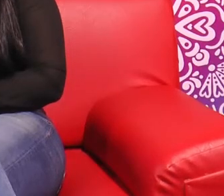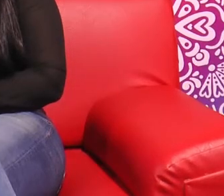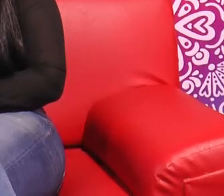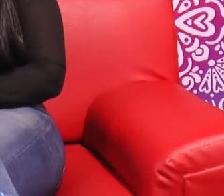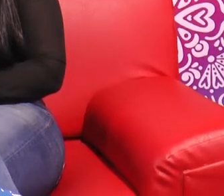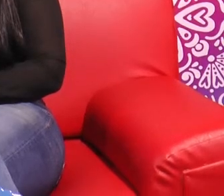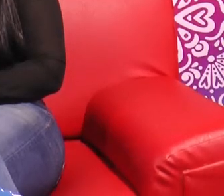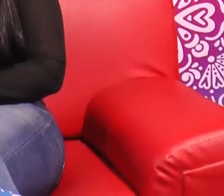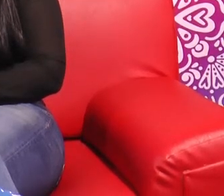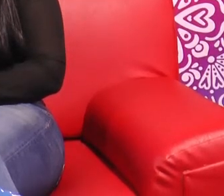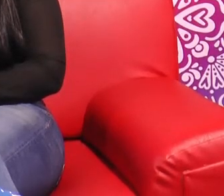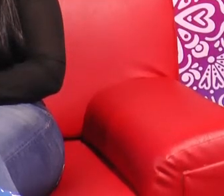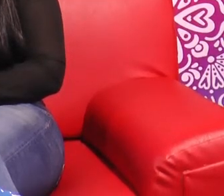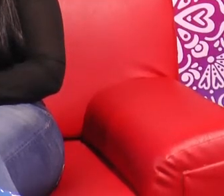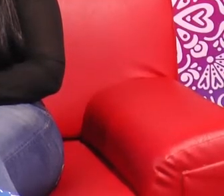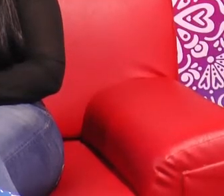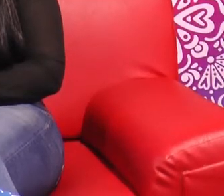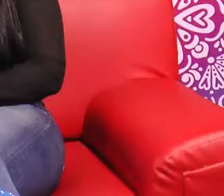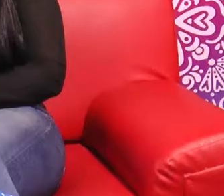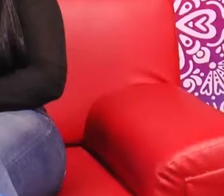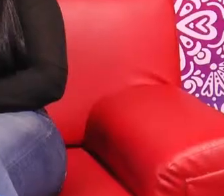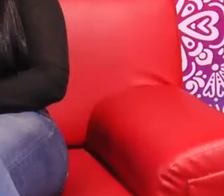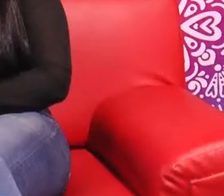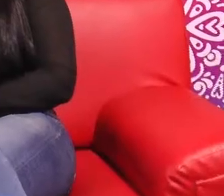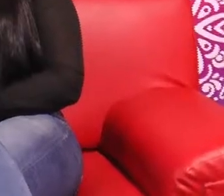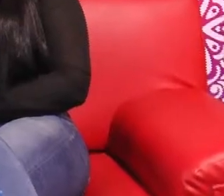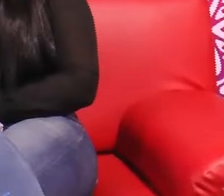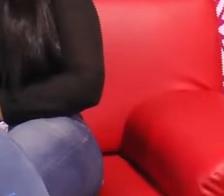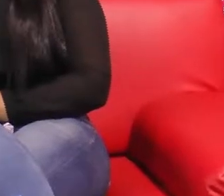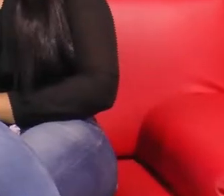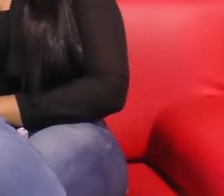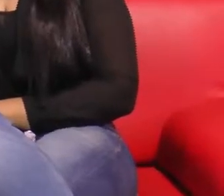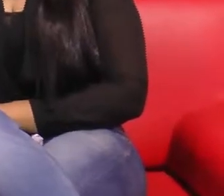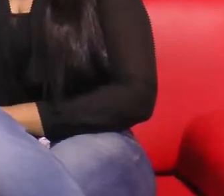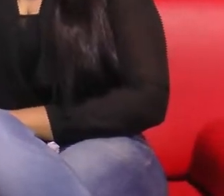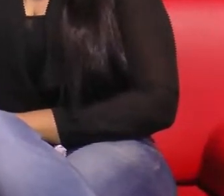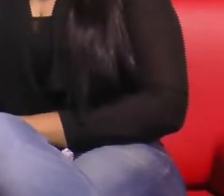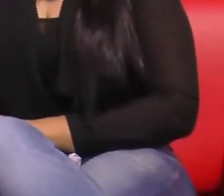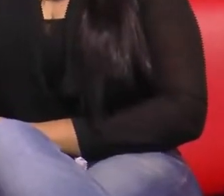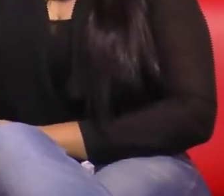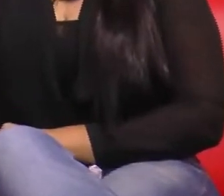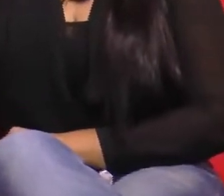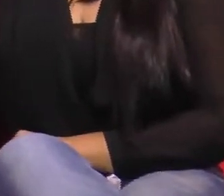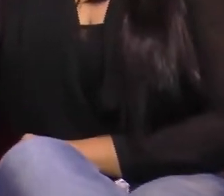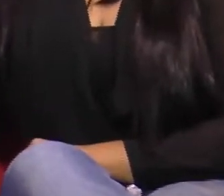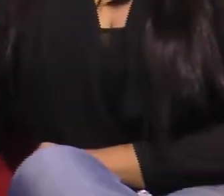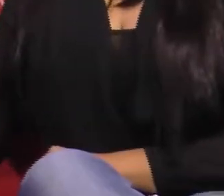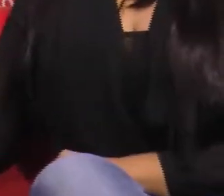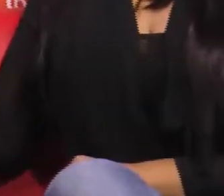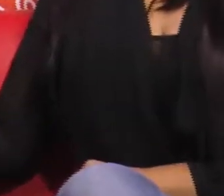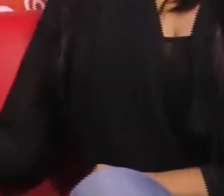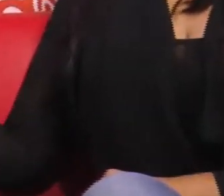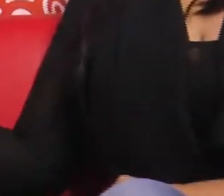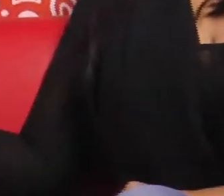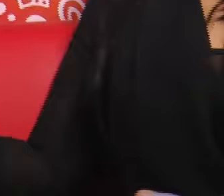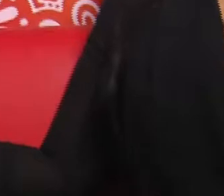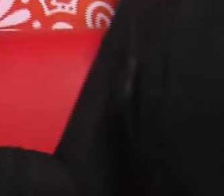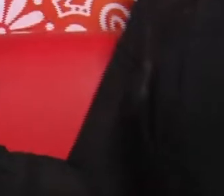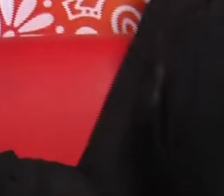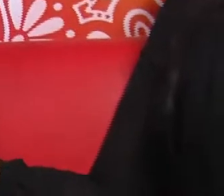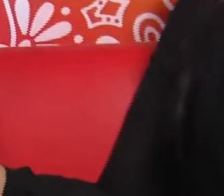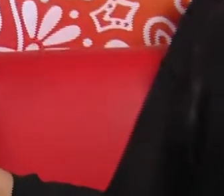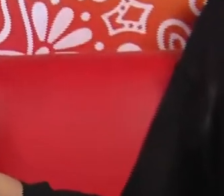¿sí? Nosotros somos una empresa barranqueña, todos los que conformamos Dusan Publicidad son barranqueños. Accedimos a esta opción porque hay que